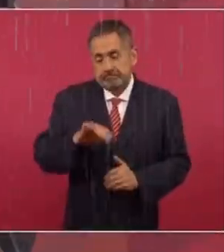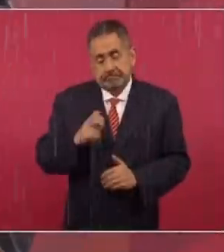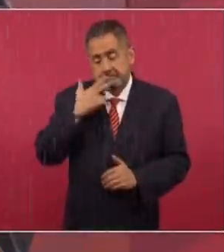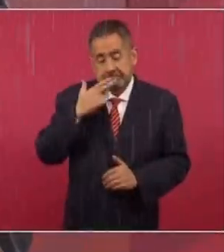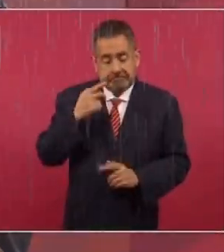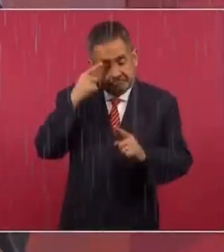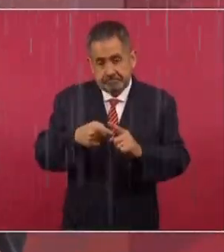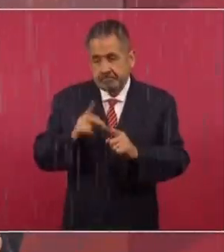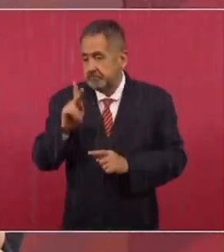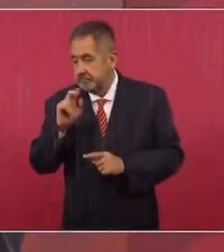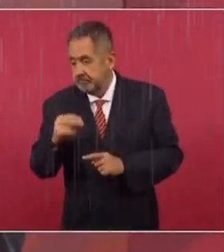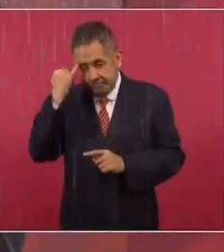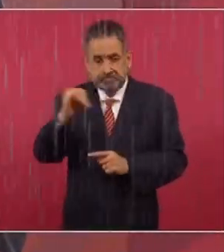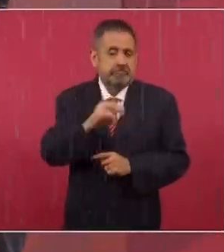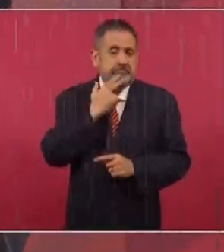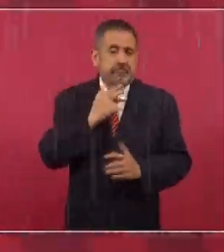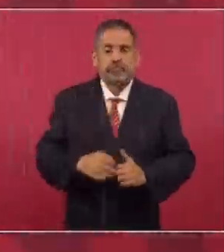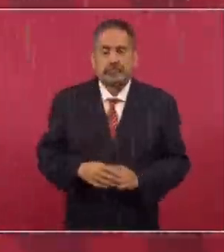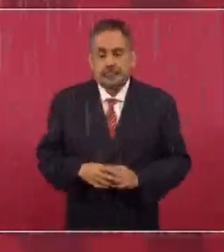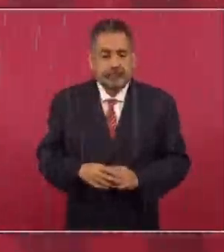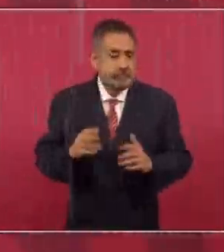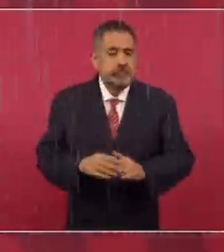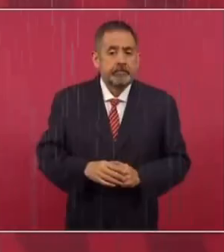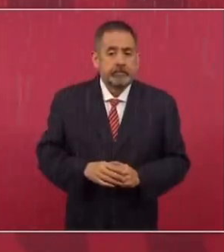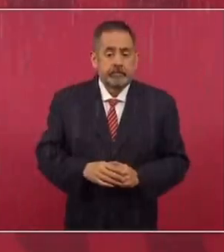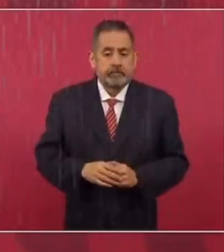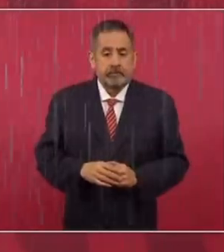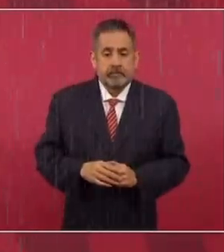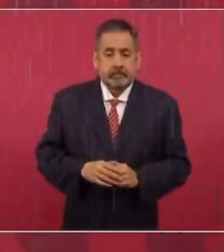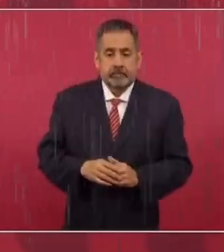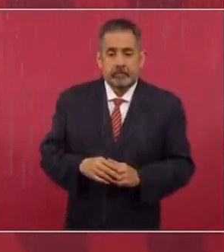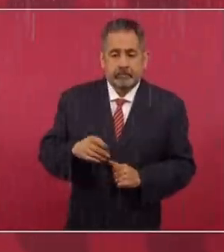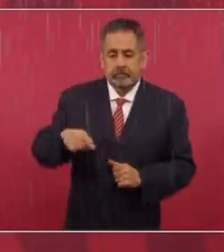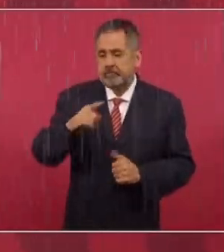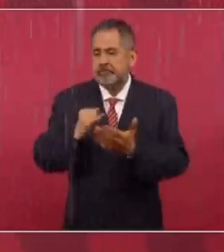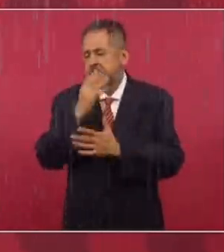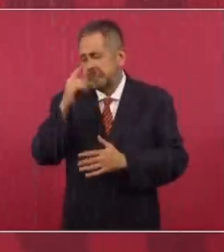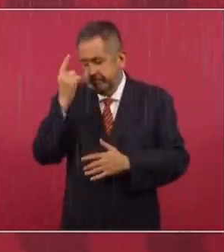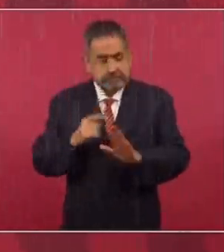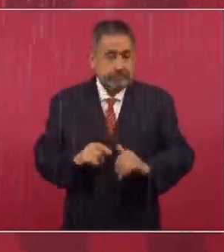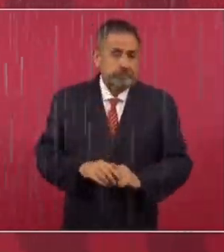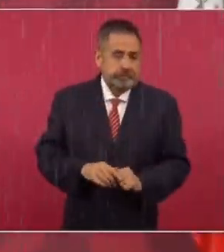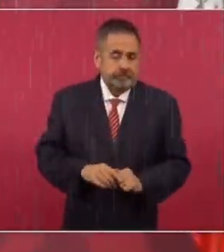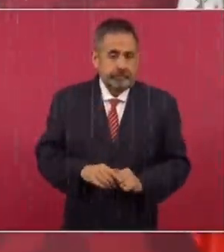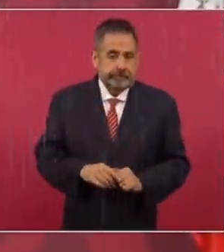funcionó la estrategia. Y luego, a ver, esa decisión no parece sencilla.